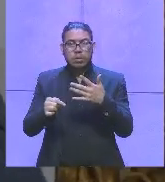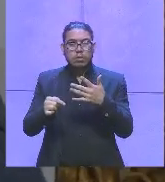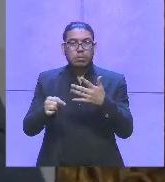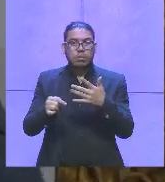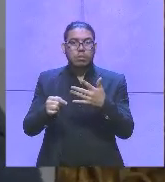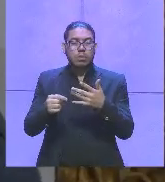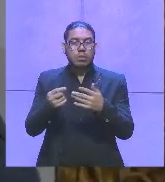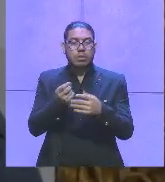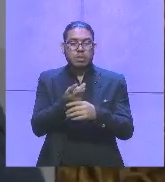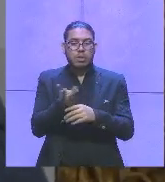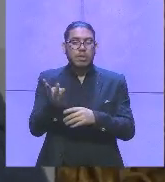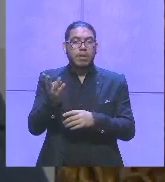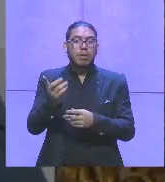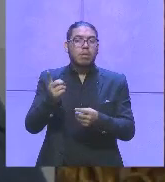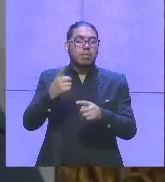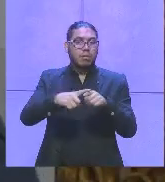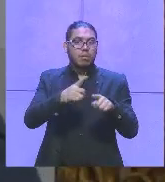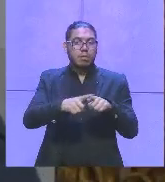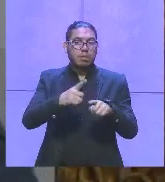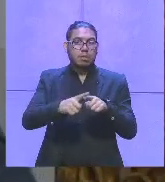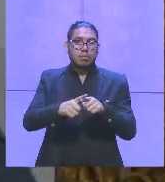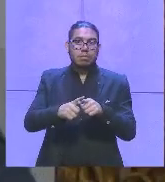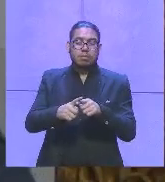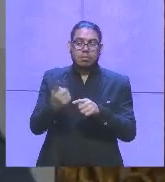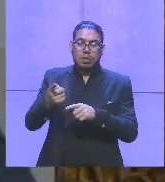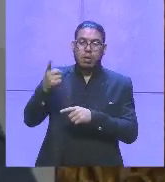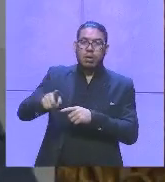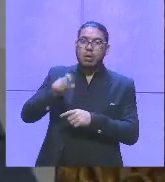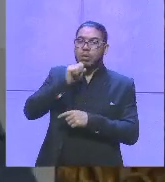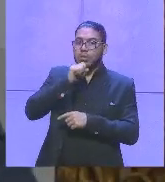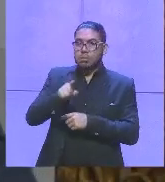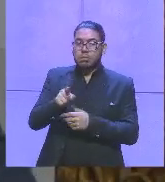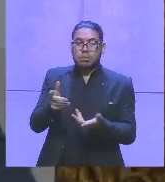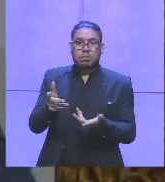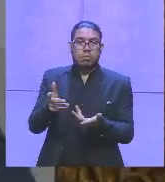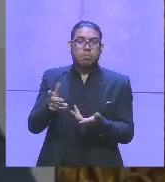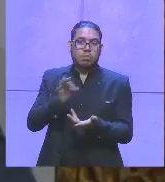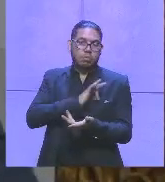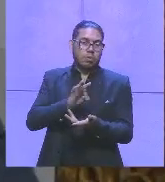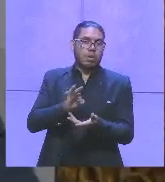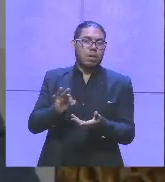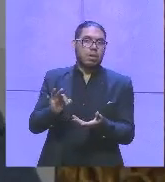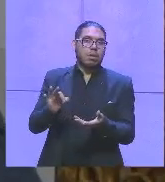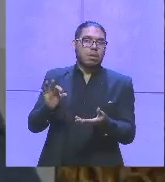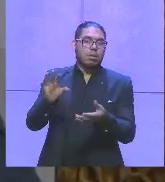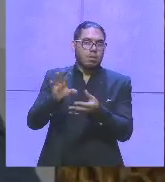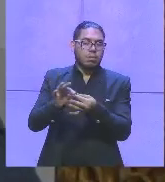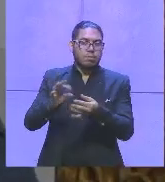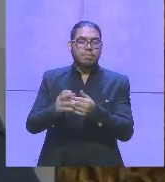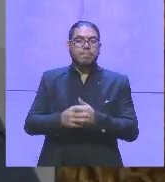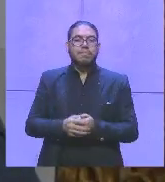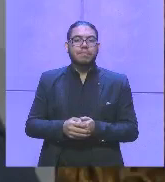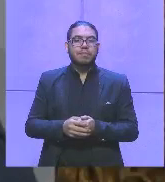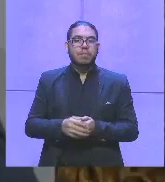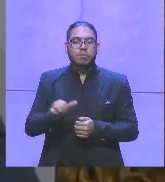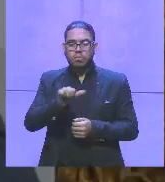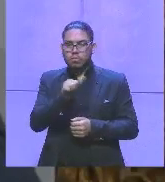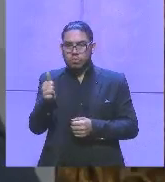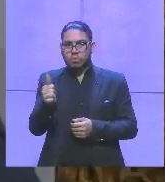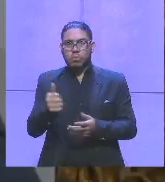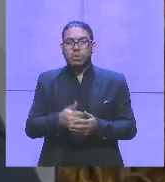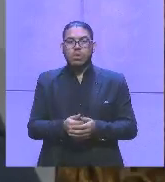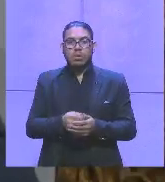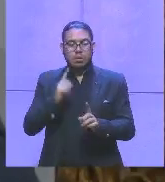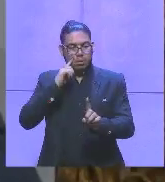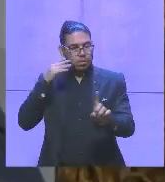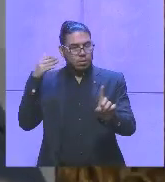un proceso que dio pues, muchísimas sentencias de las que se podían hablar. Y por otro lado, el objetivo también se